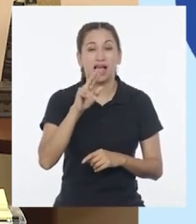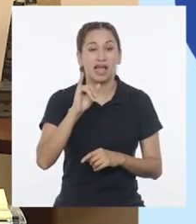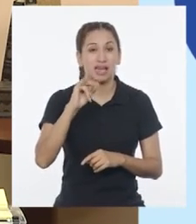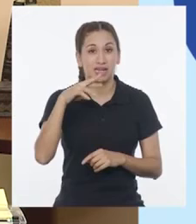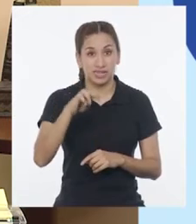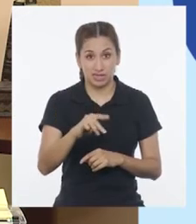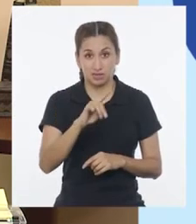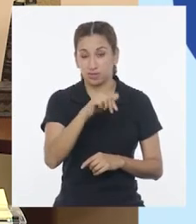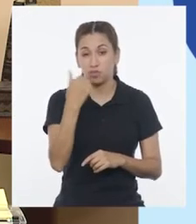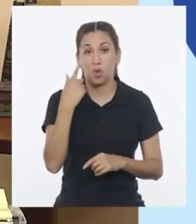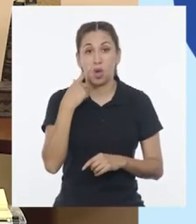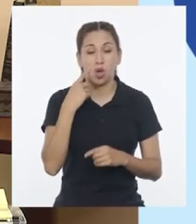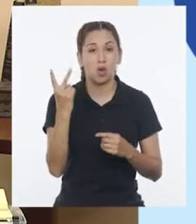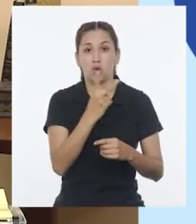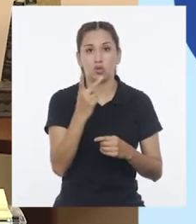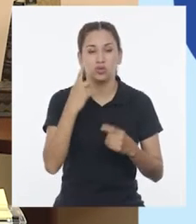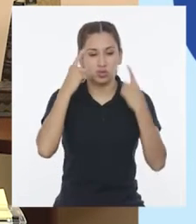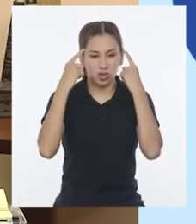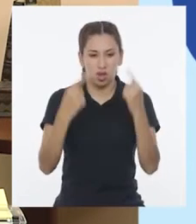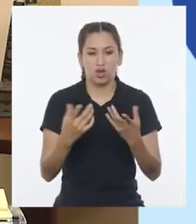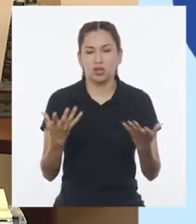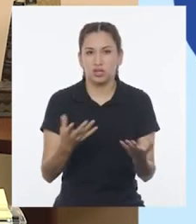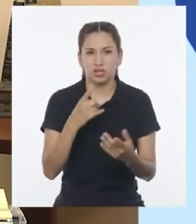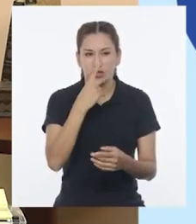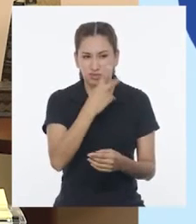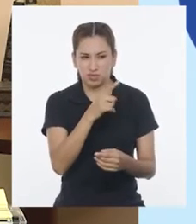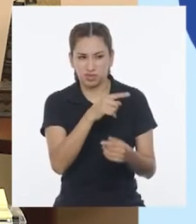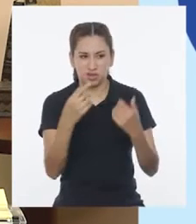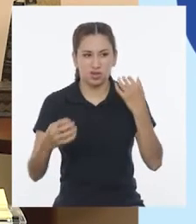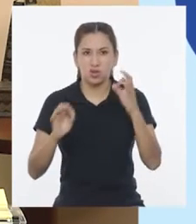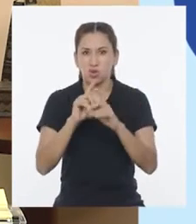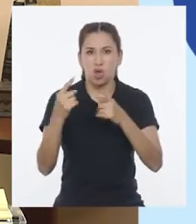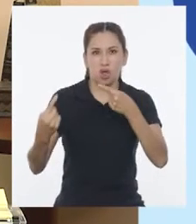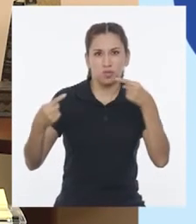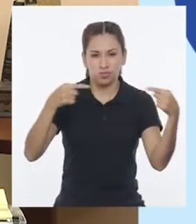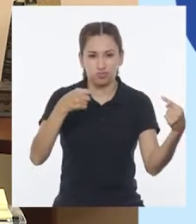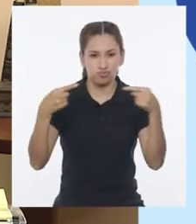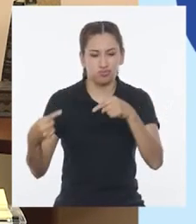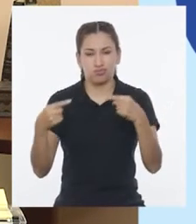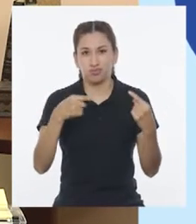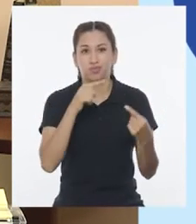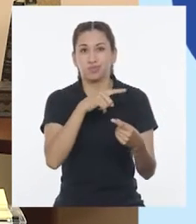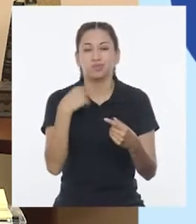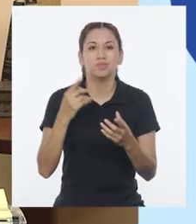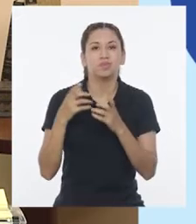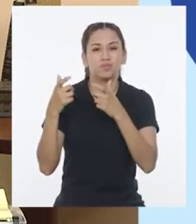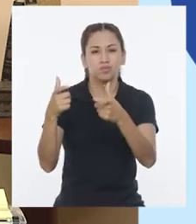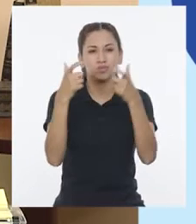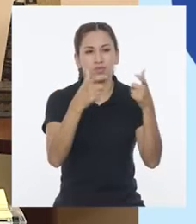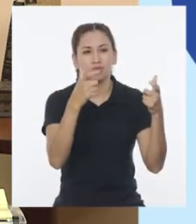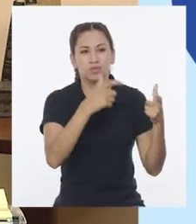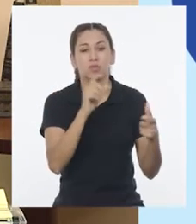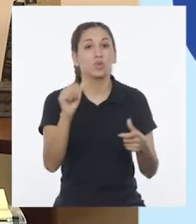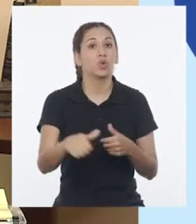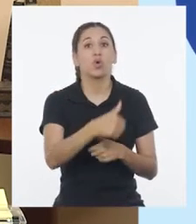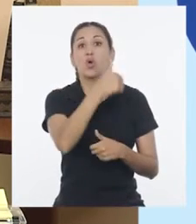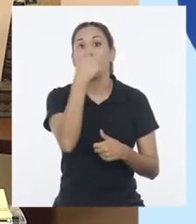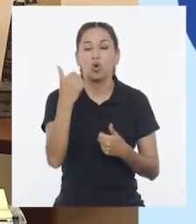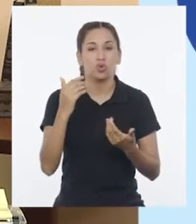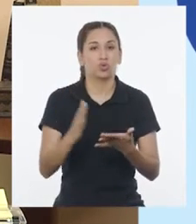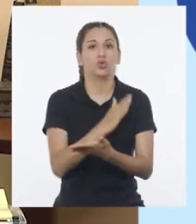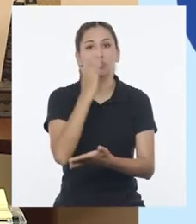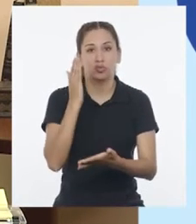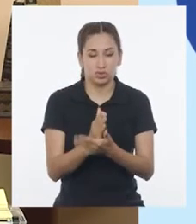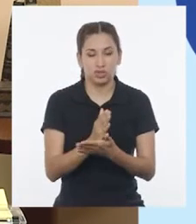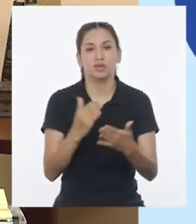Huber y la antropóloga Karin Apple plantearon que, al mismo tiempo que el abigeato, la ronda se